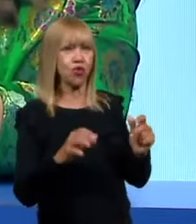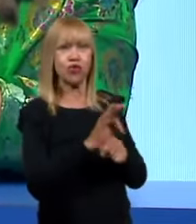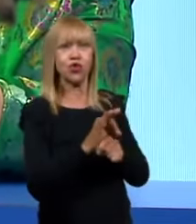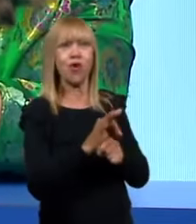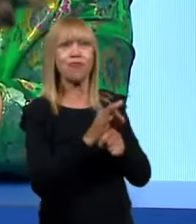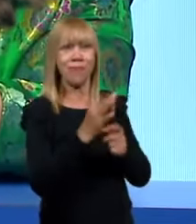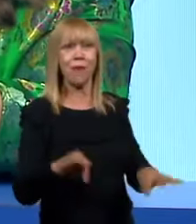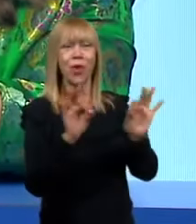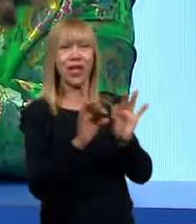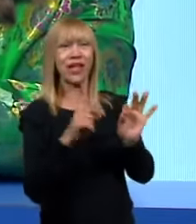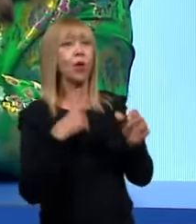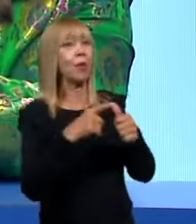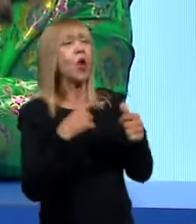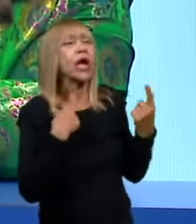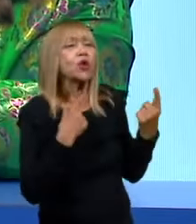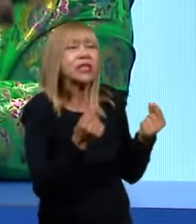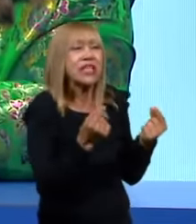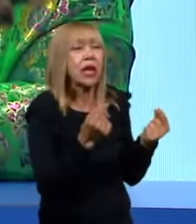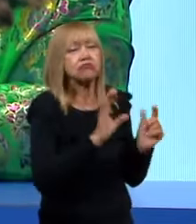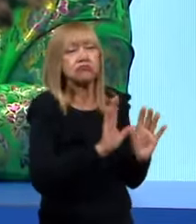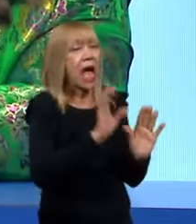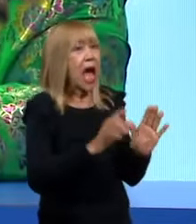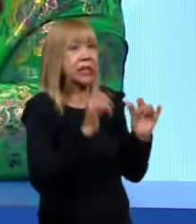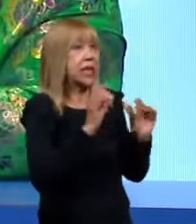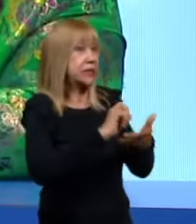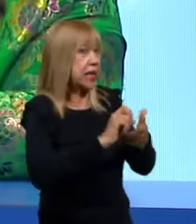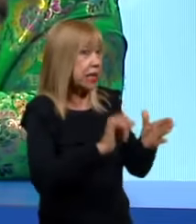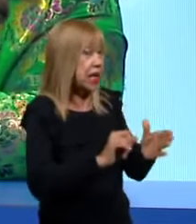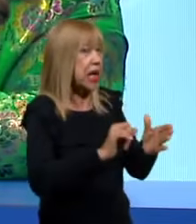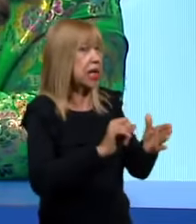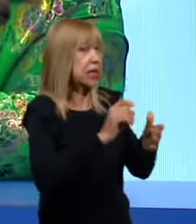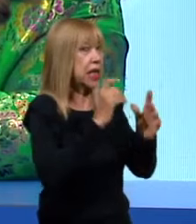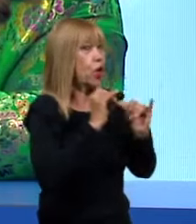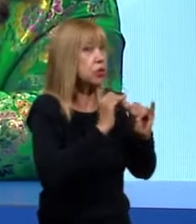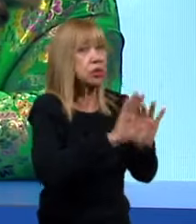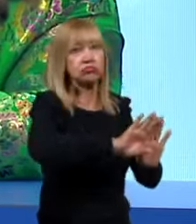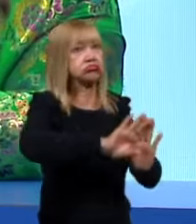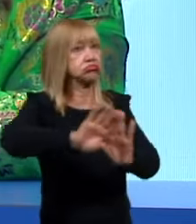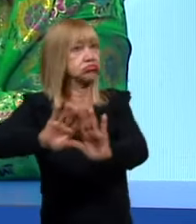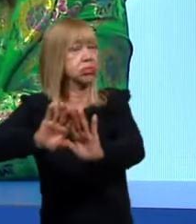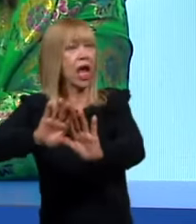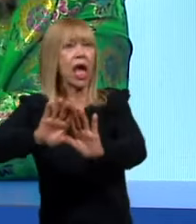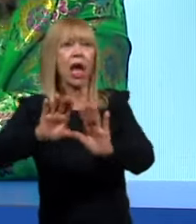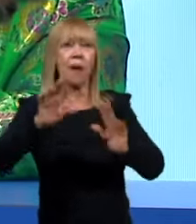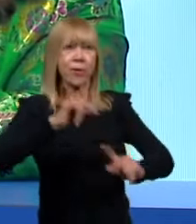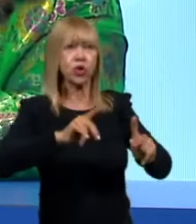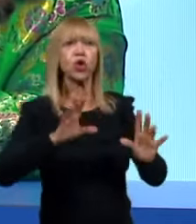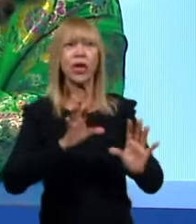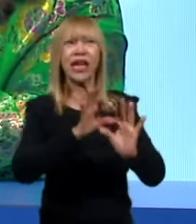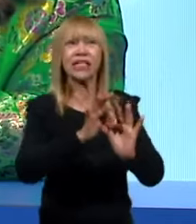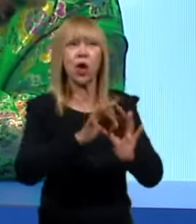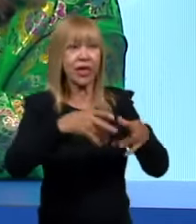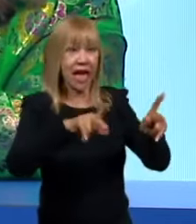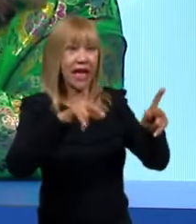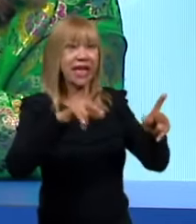ministerial. Lo primero que debió haberse hecho es separarla de su cargo y aquellas personas que hayan firmado el documento o estuvieron relacionados a dejar a